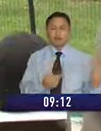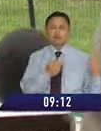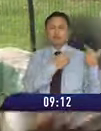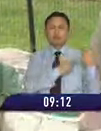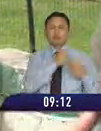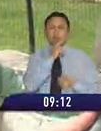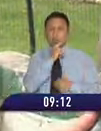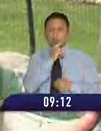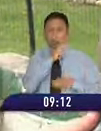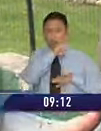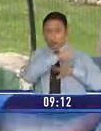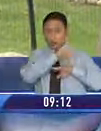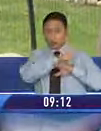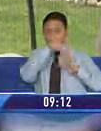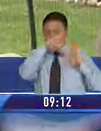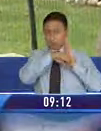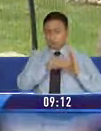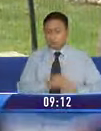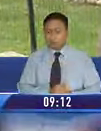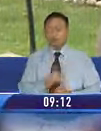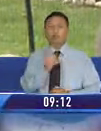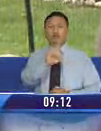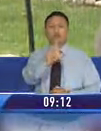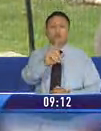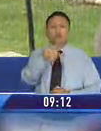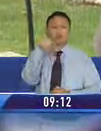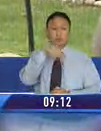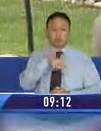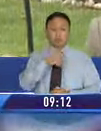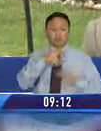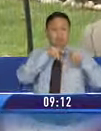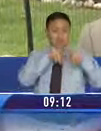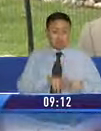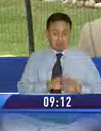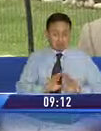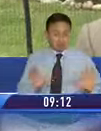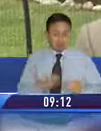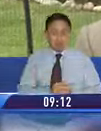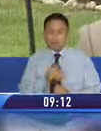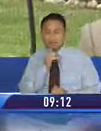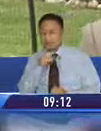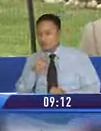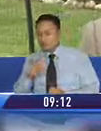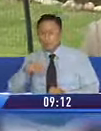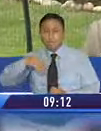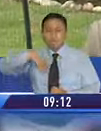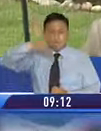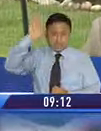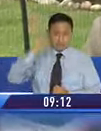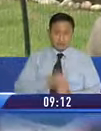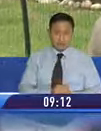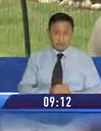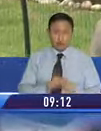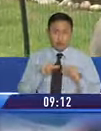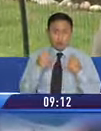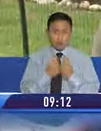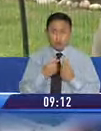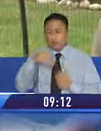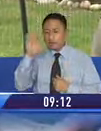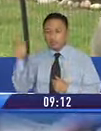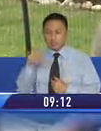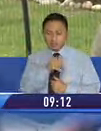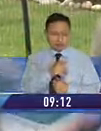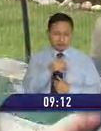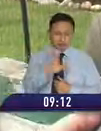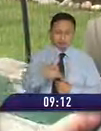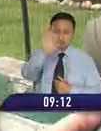resolver este dilema. No resuelve, lo que tiene es que constatar quién está en mayoría entre los representantes que debían